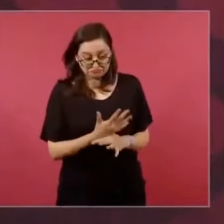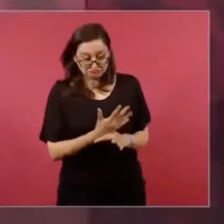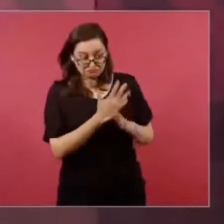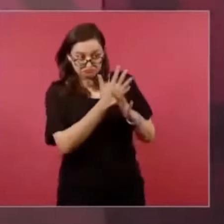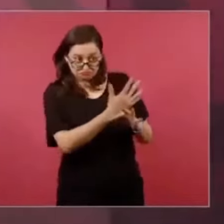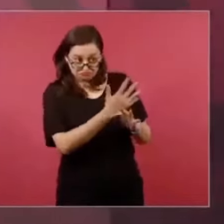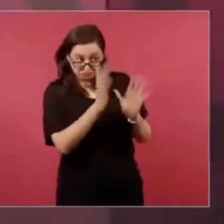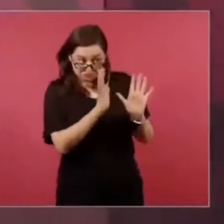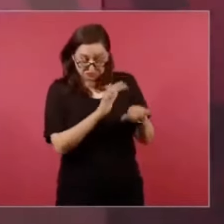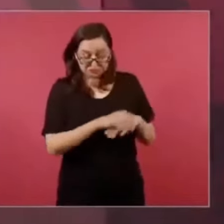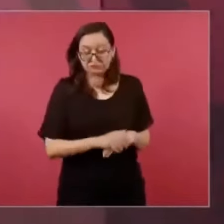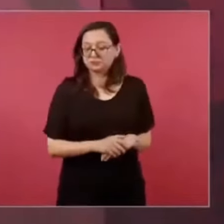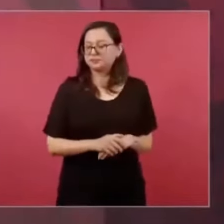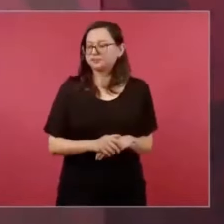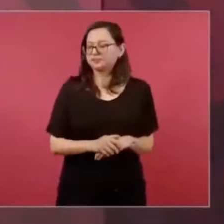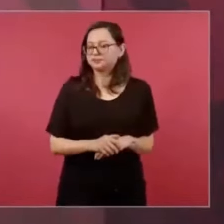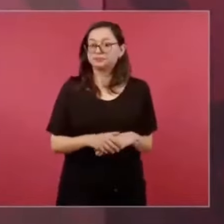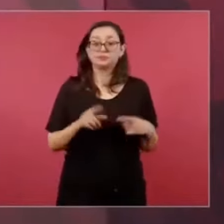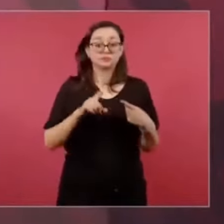si los salarios